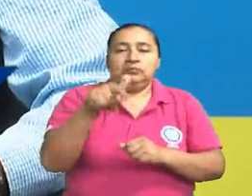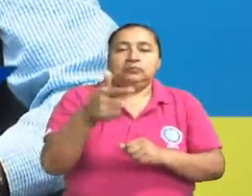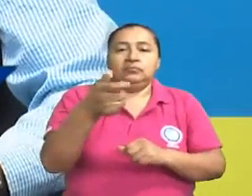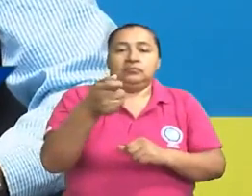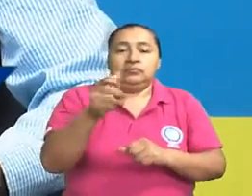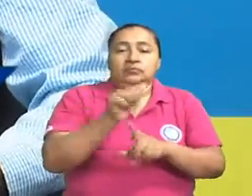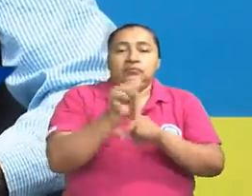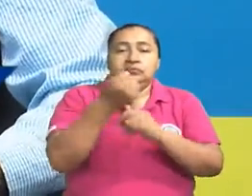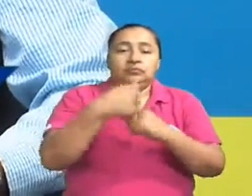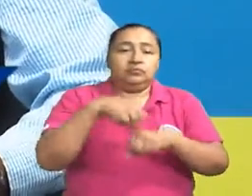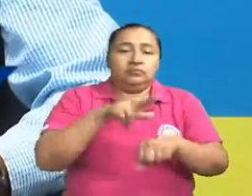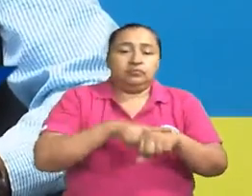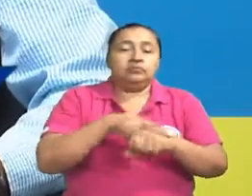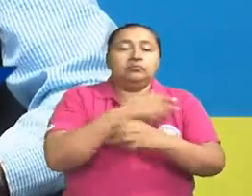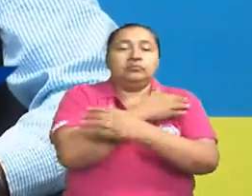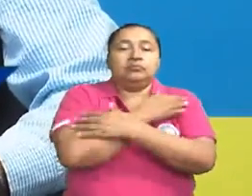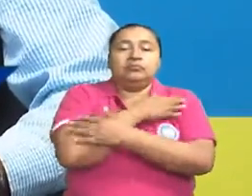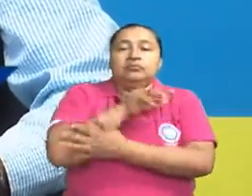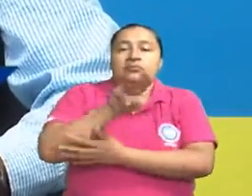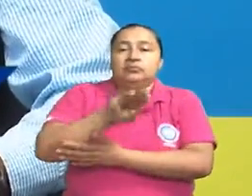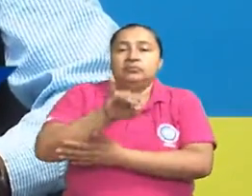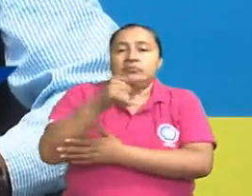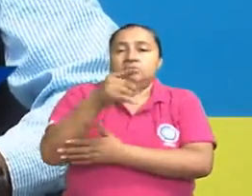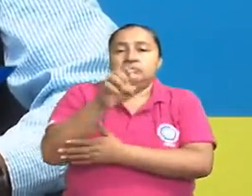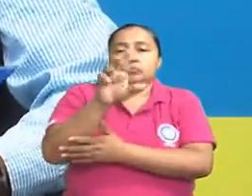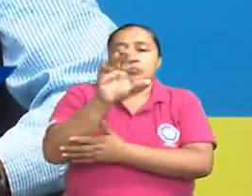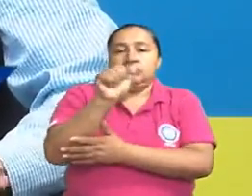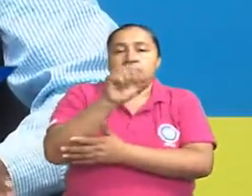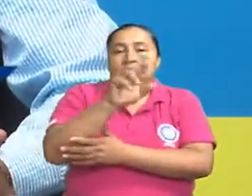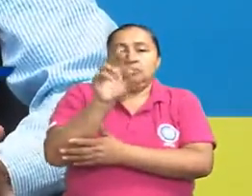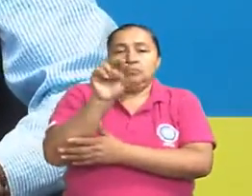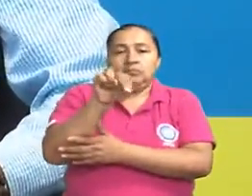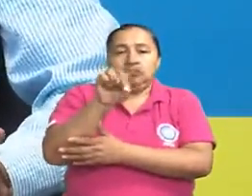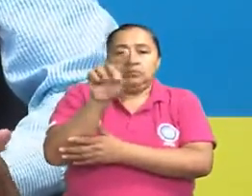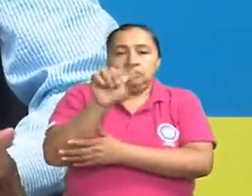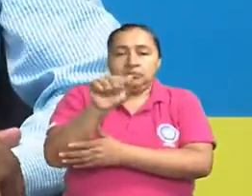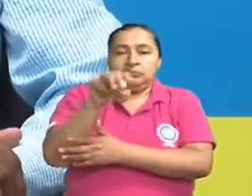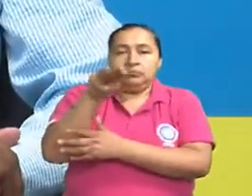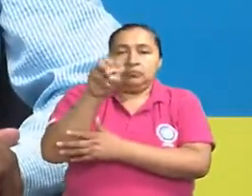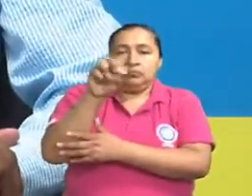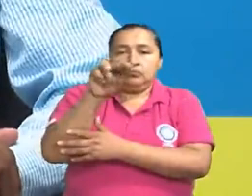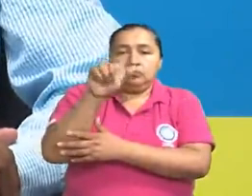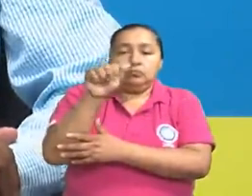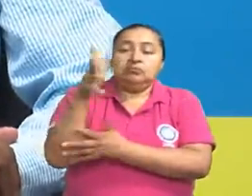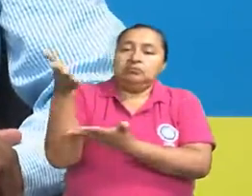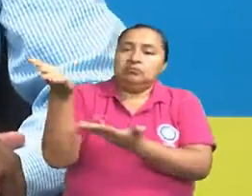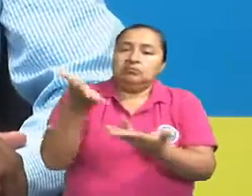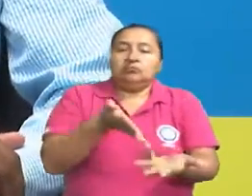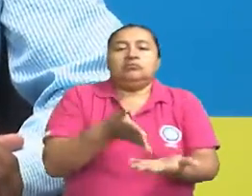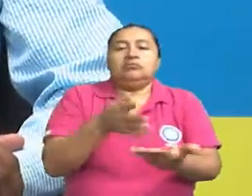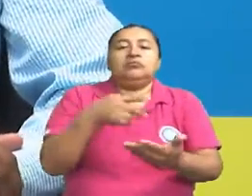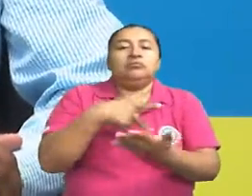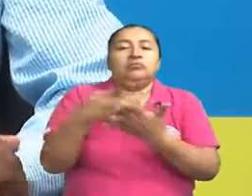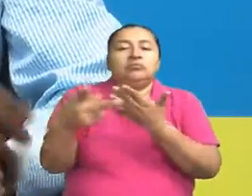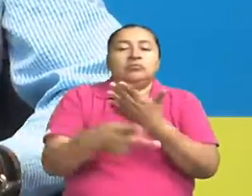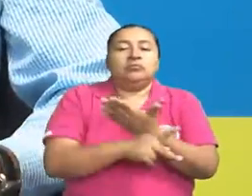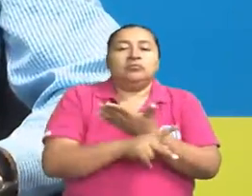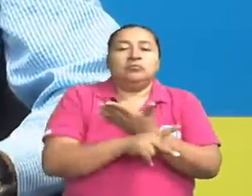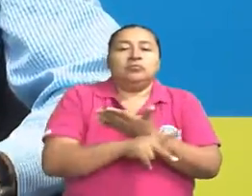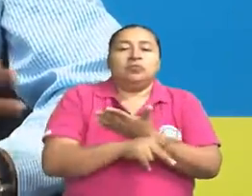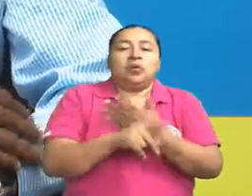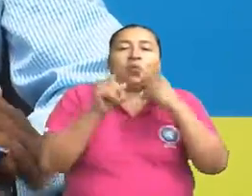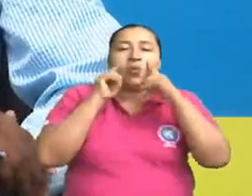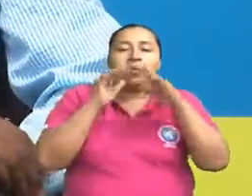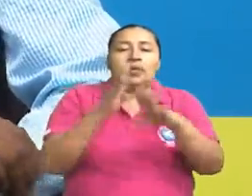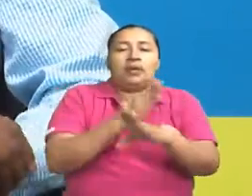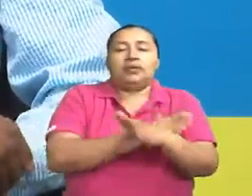Asamblea Nacional. Les saluda Miguel Carranza Mena y les doy la bienvenida a un programa más de Prevenir es Salud. Un fin de